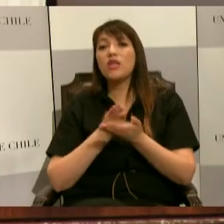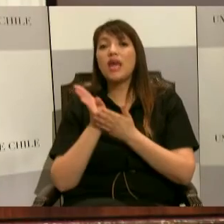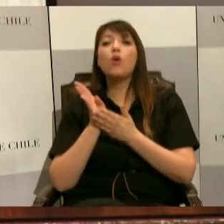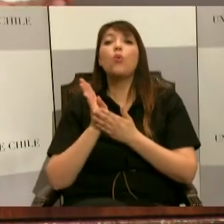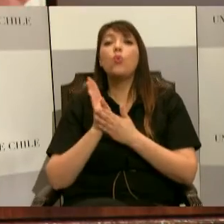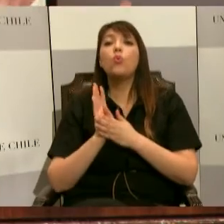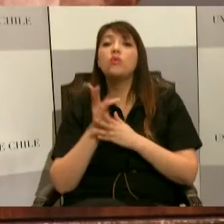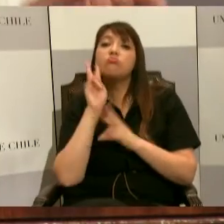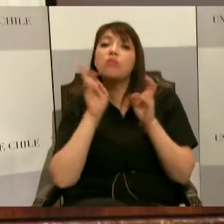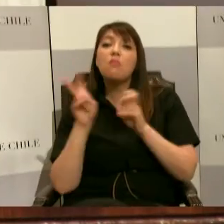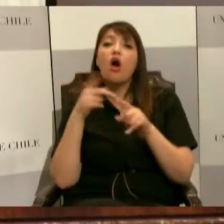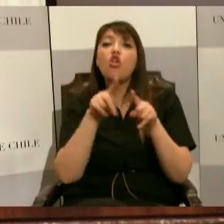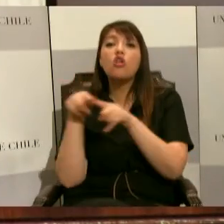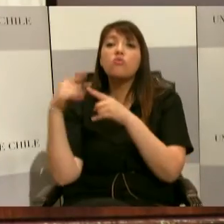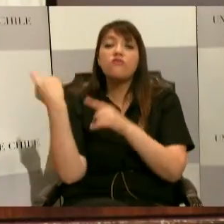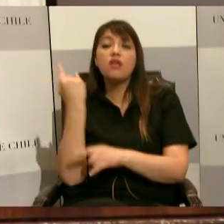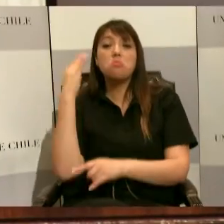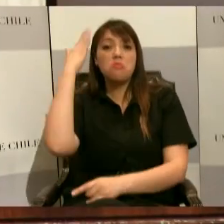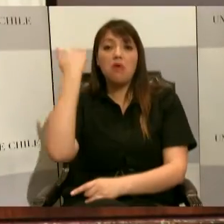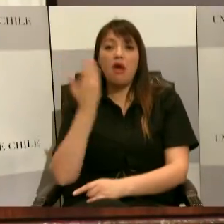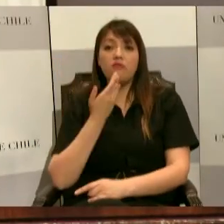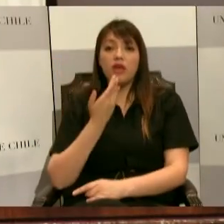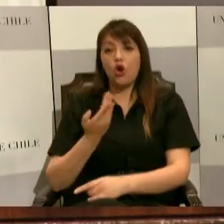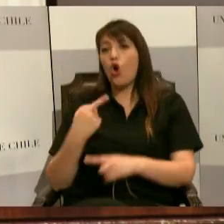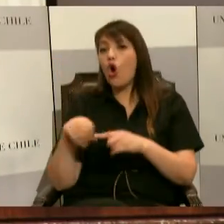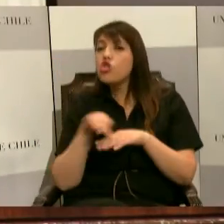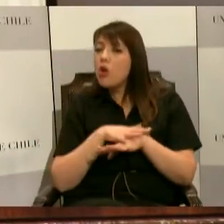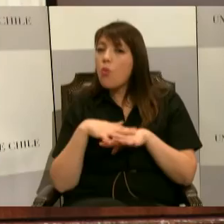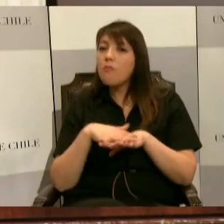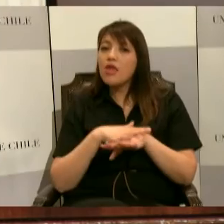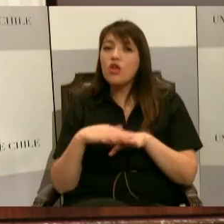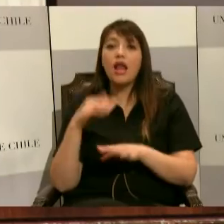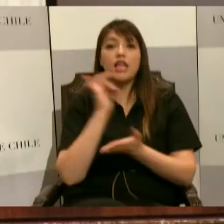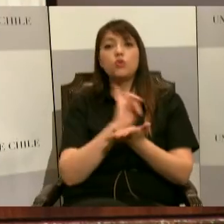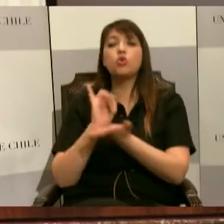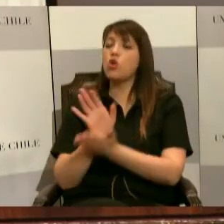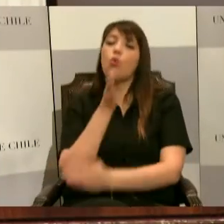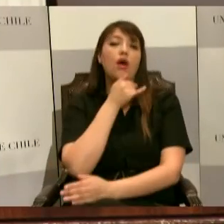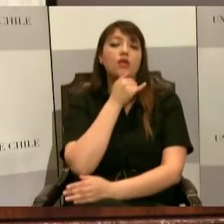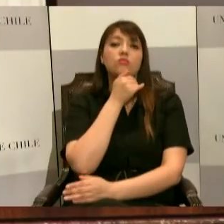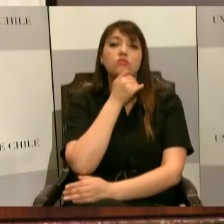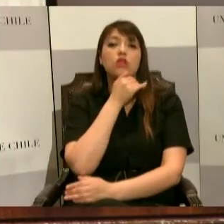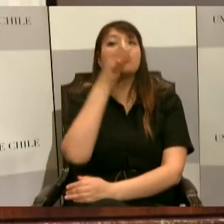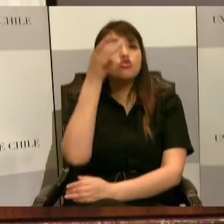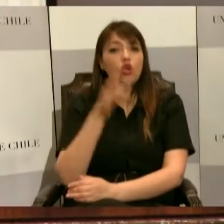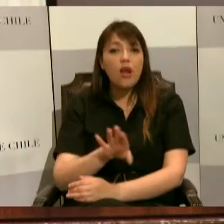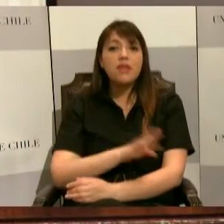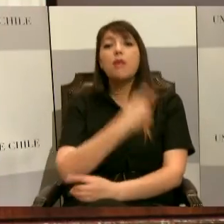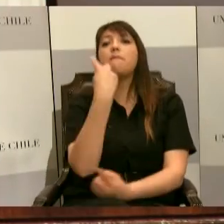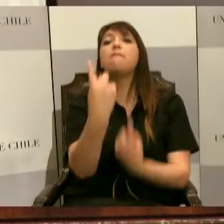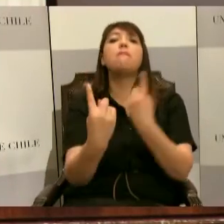fair play con las demás universidades. Otro argumento fantástico: las instituciones no existen, solo existen